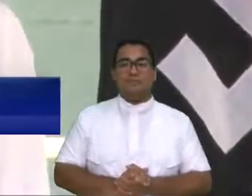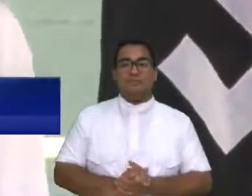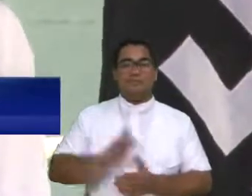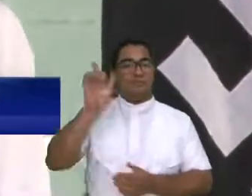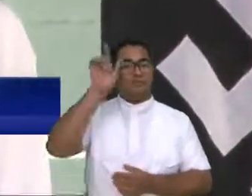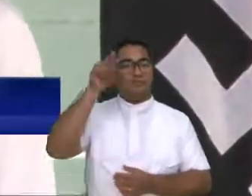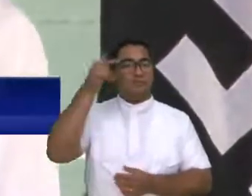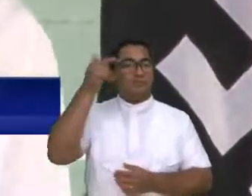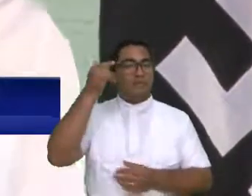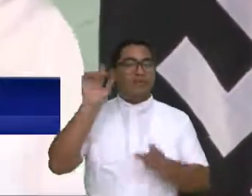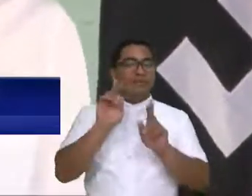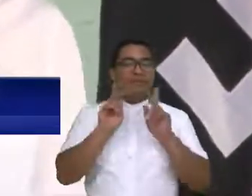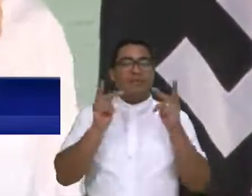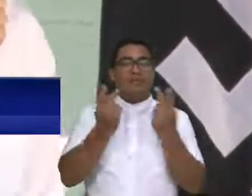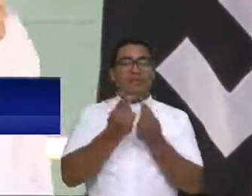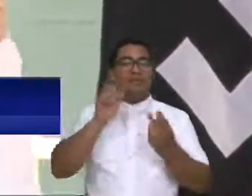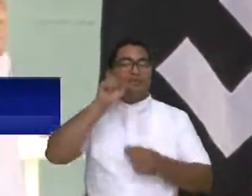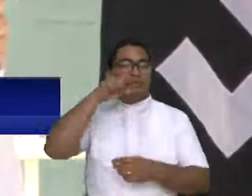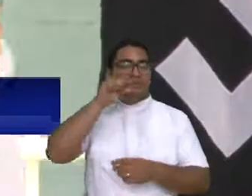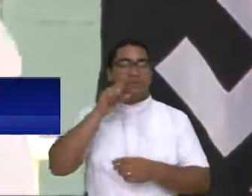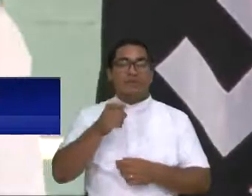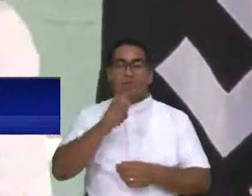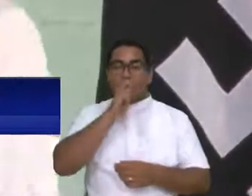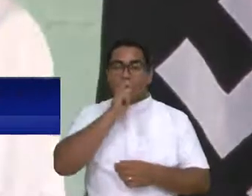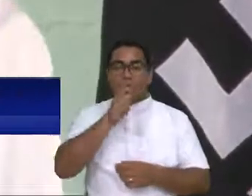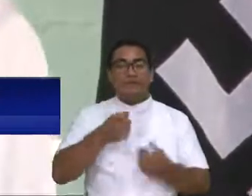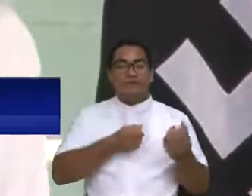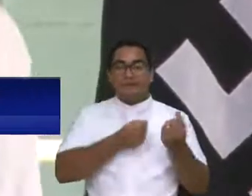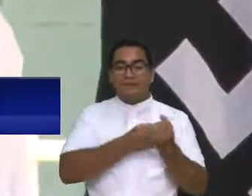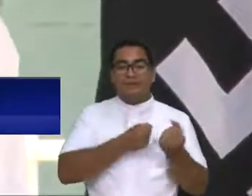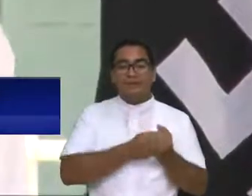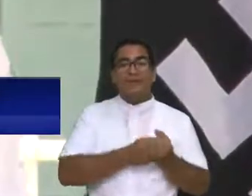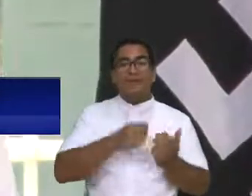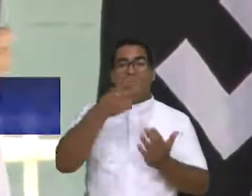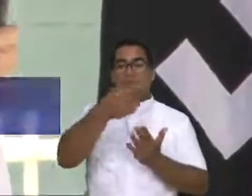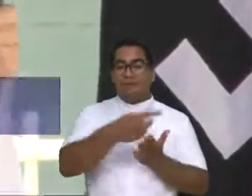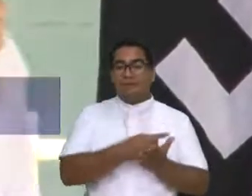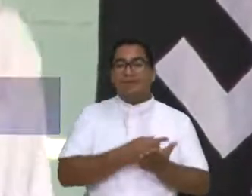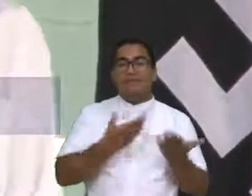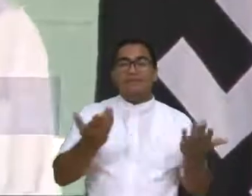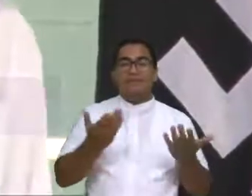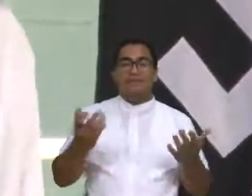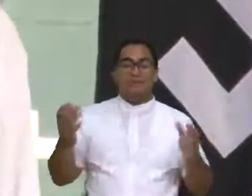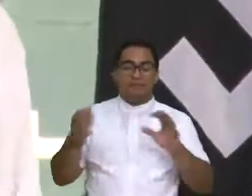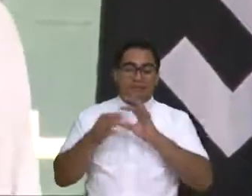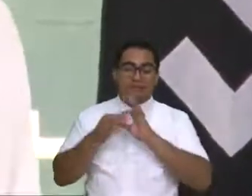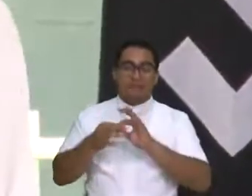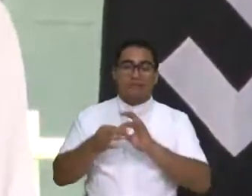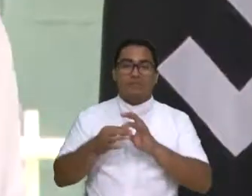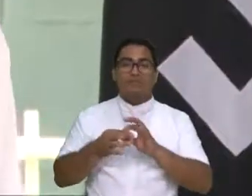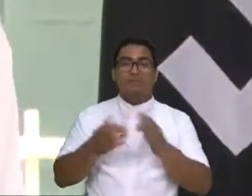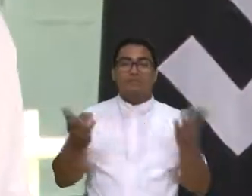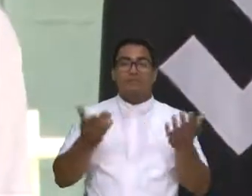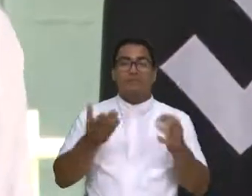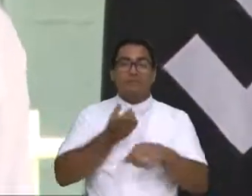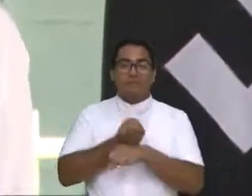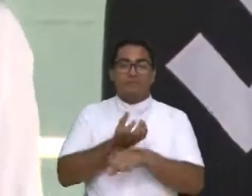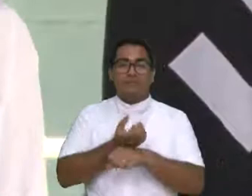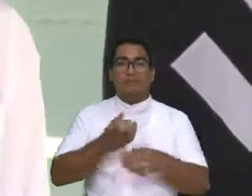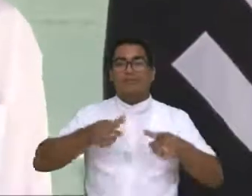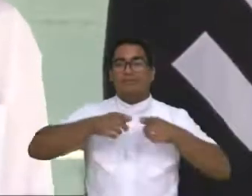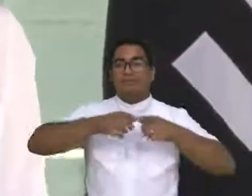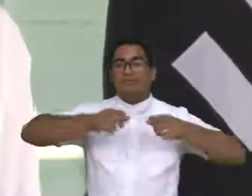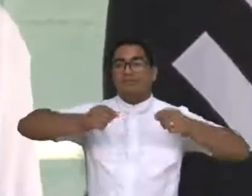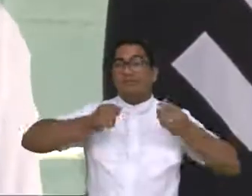de Taiwán nos complace en apoyar este proyecto, acompañar a la Alcaldía de Managua para